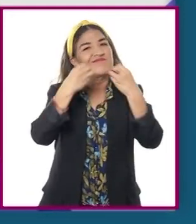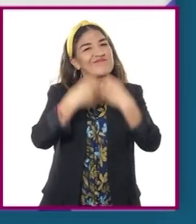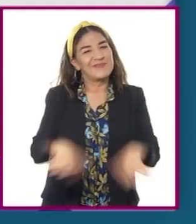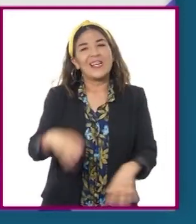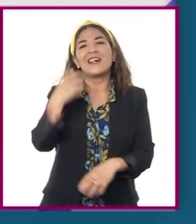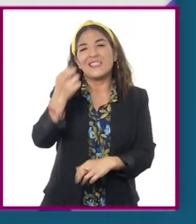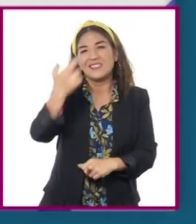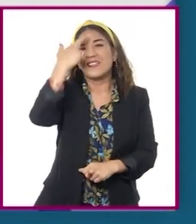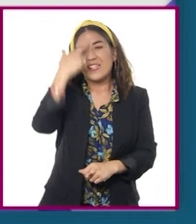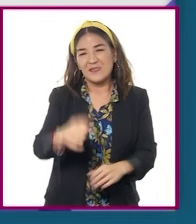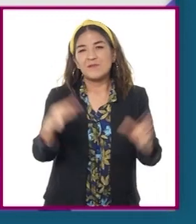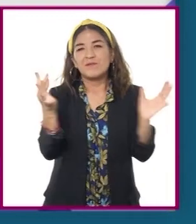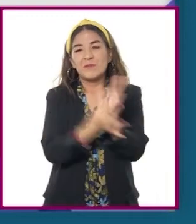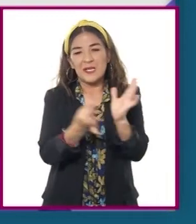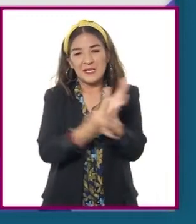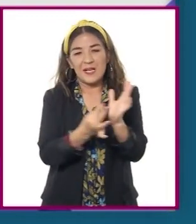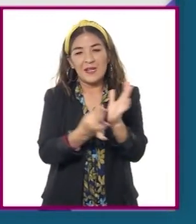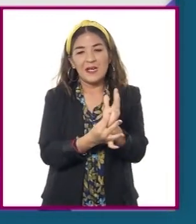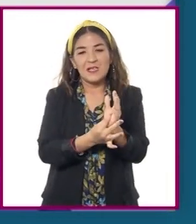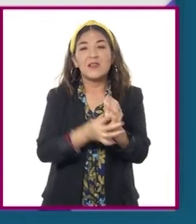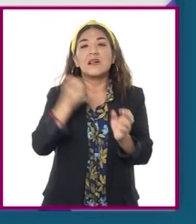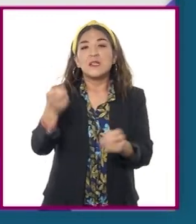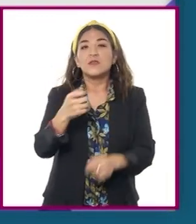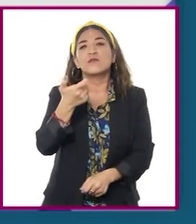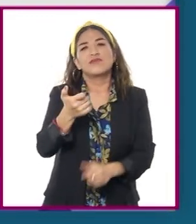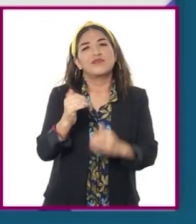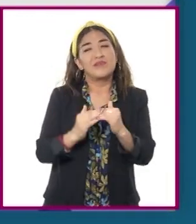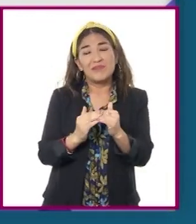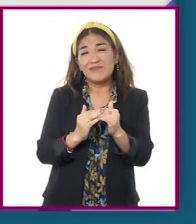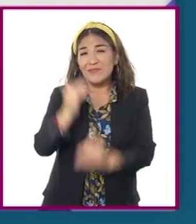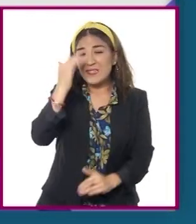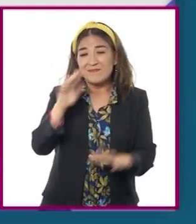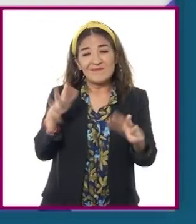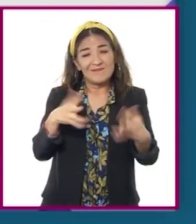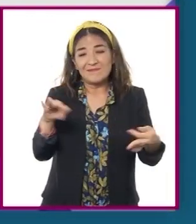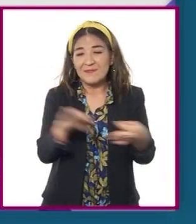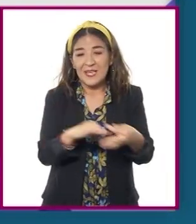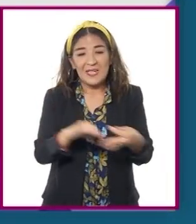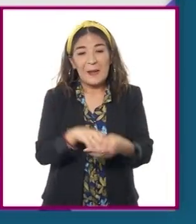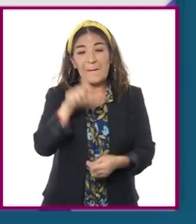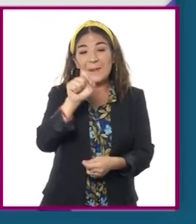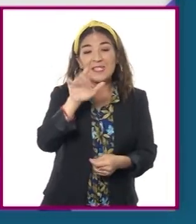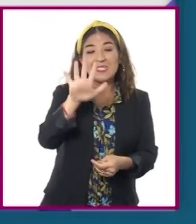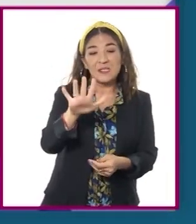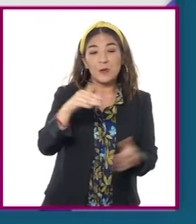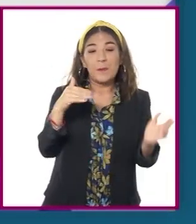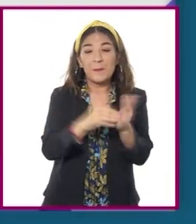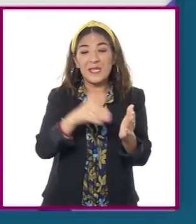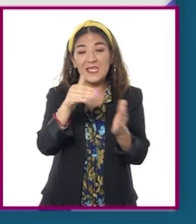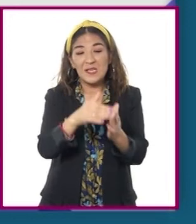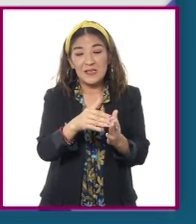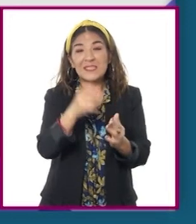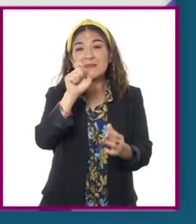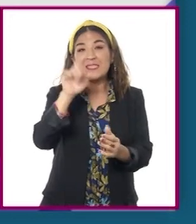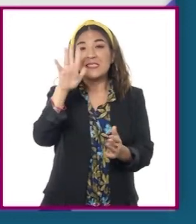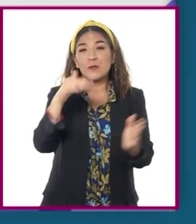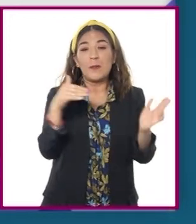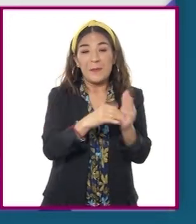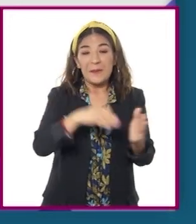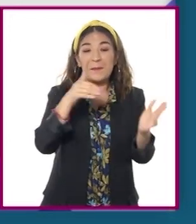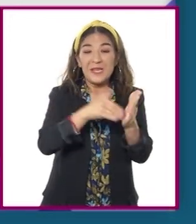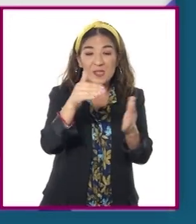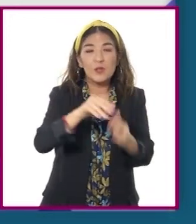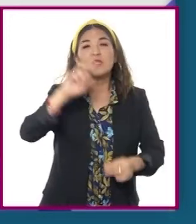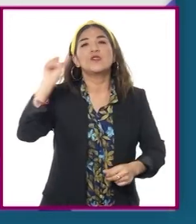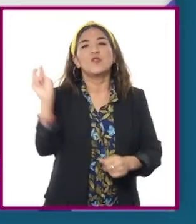de la corrosión, cuyo proceso tiene un costo aproximado de alrededor de 25,000 millones de